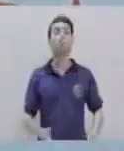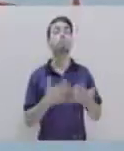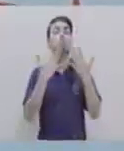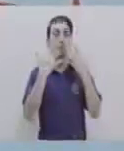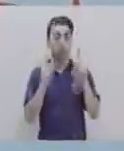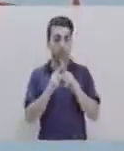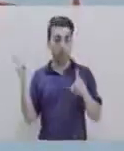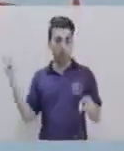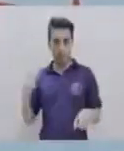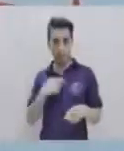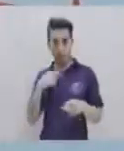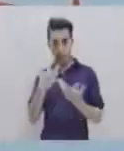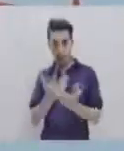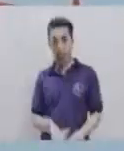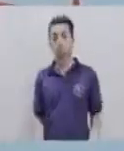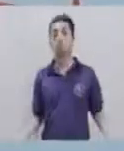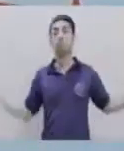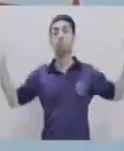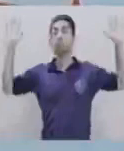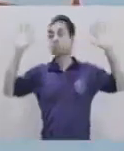Importante la respiración.